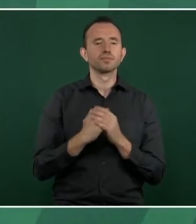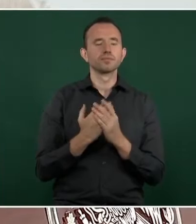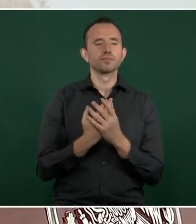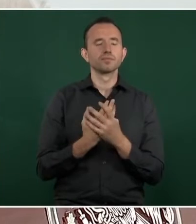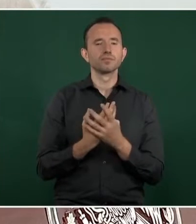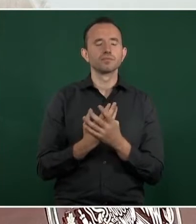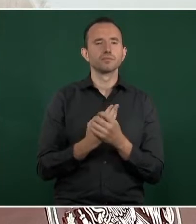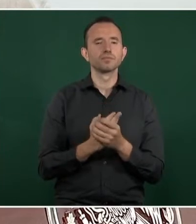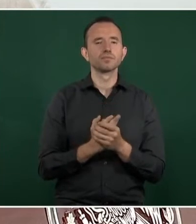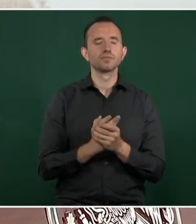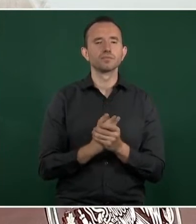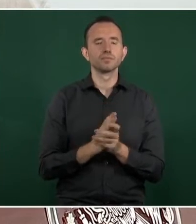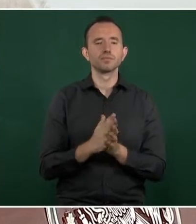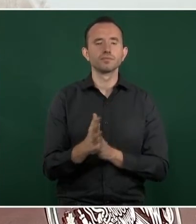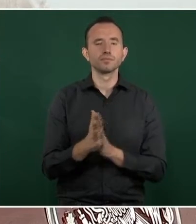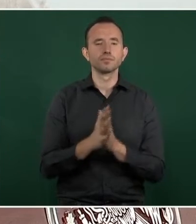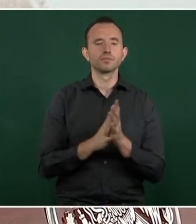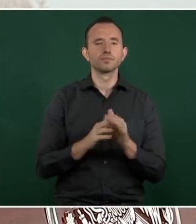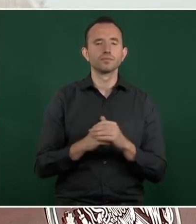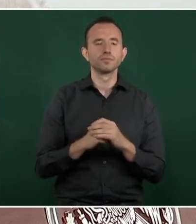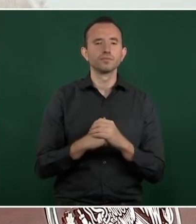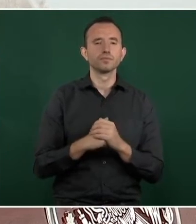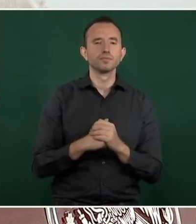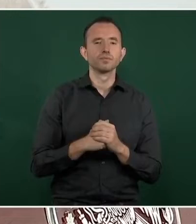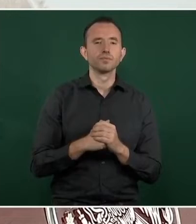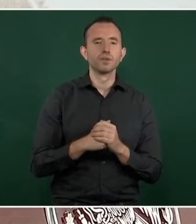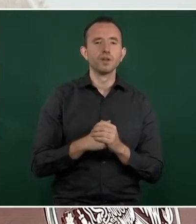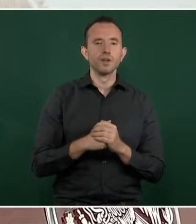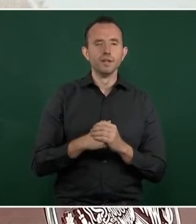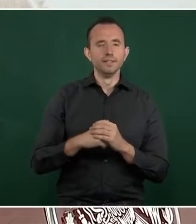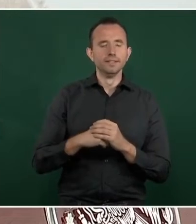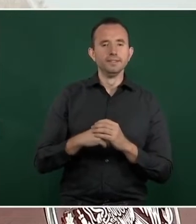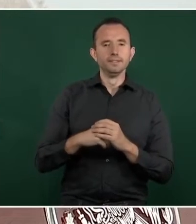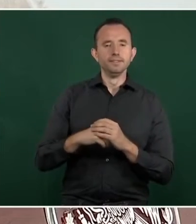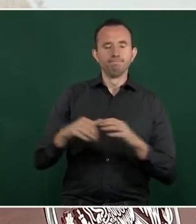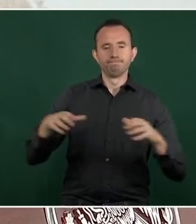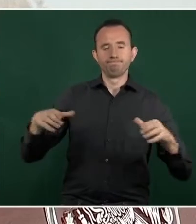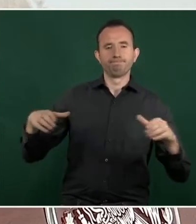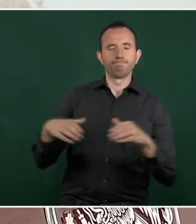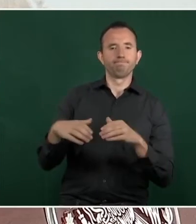Se crearon estas cooperativas en el